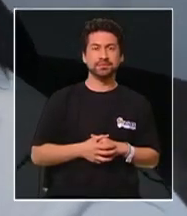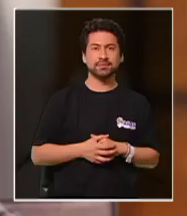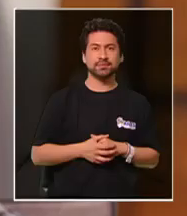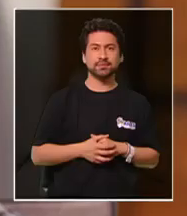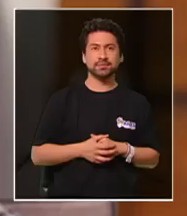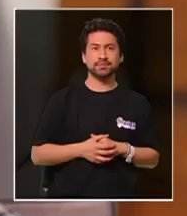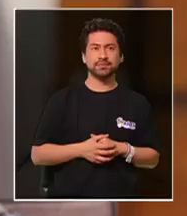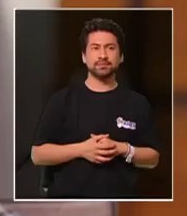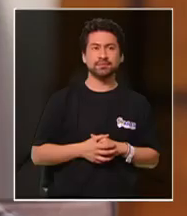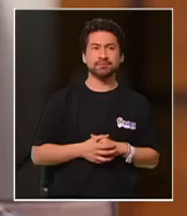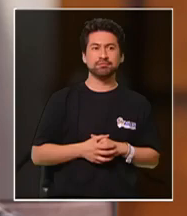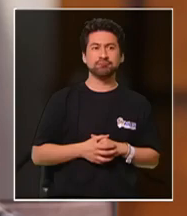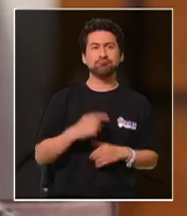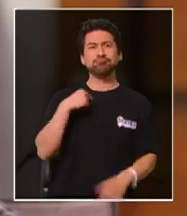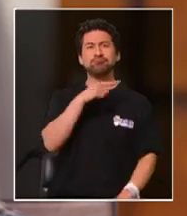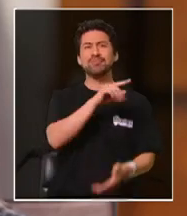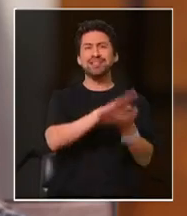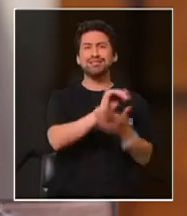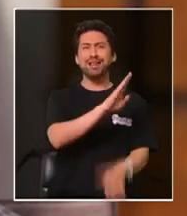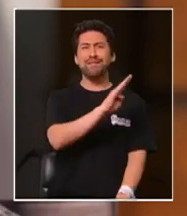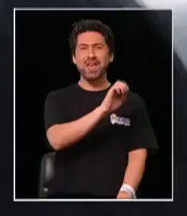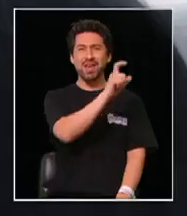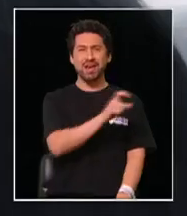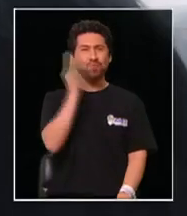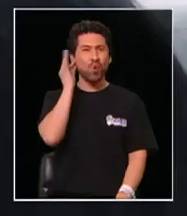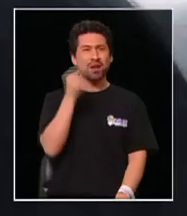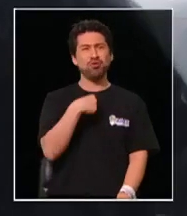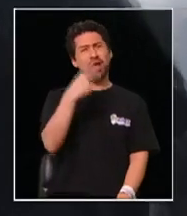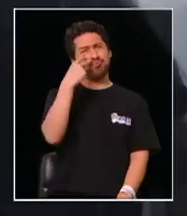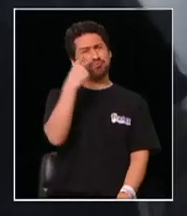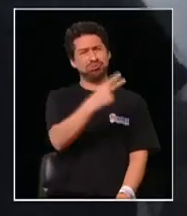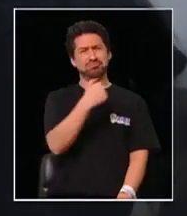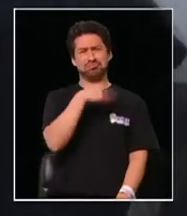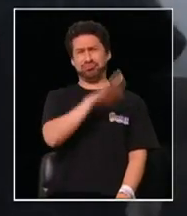Yo a la Chávez la conocí chico.